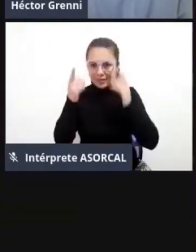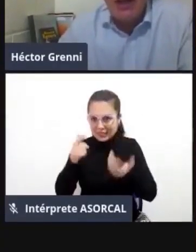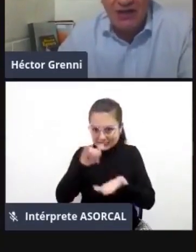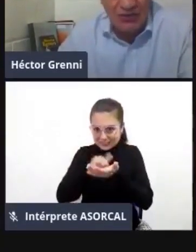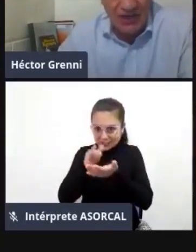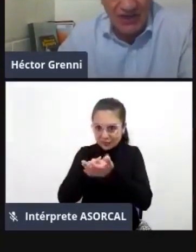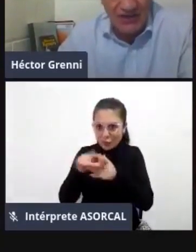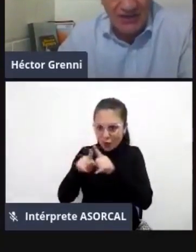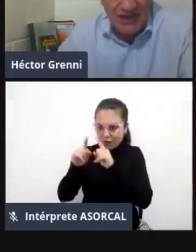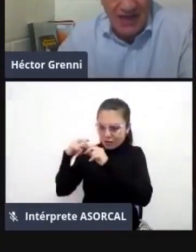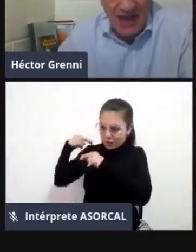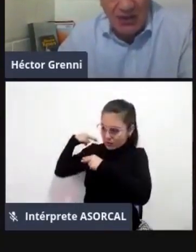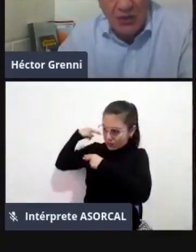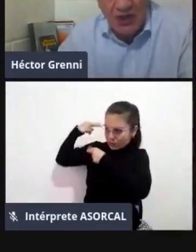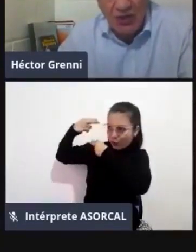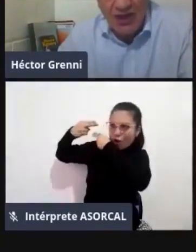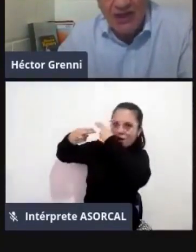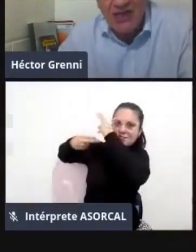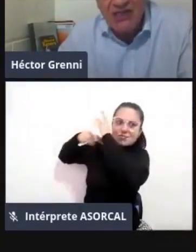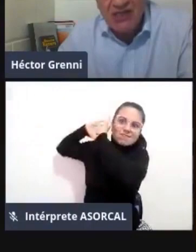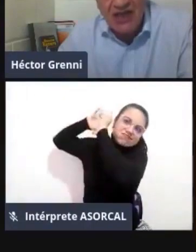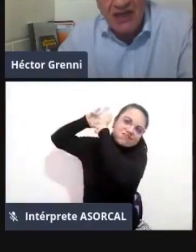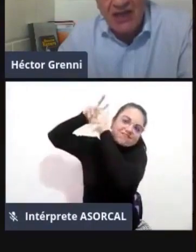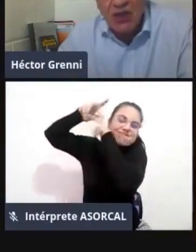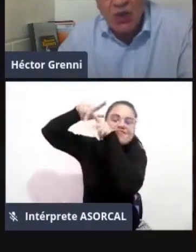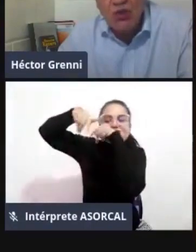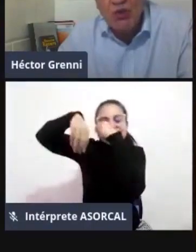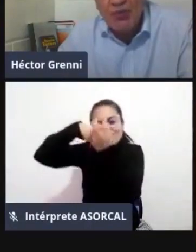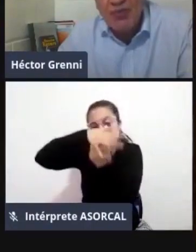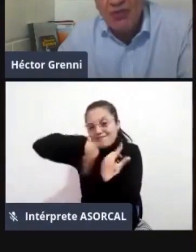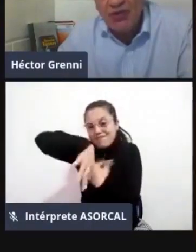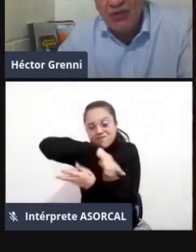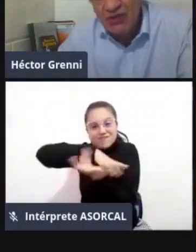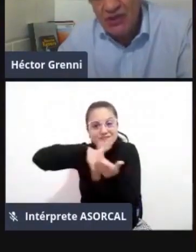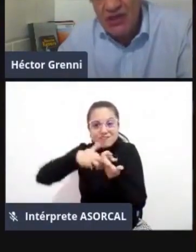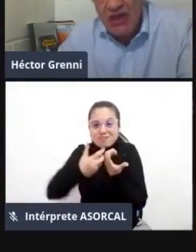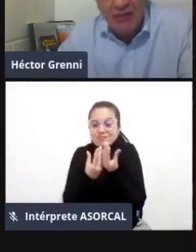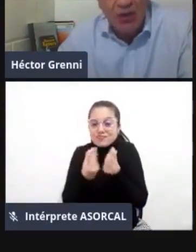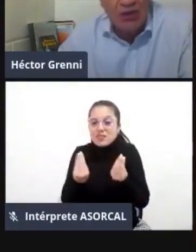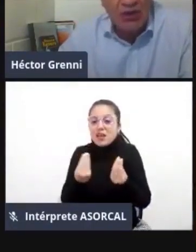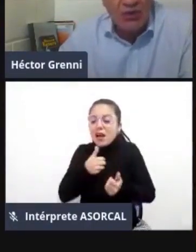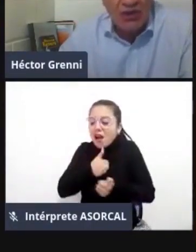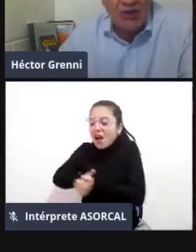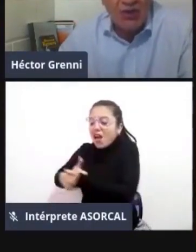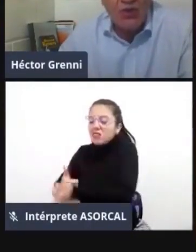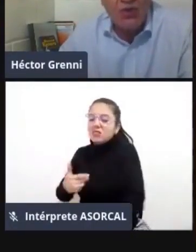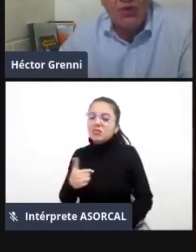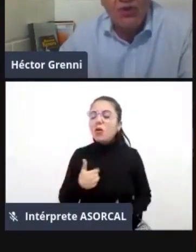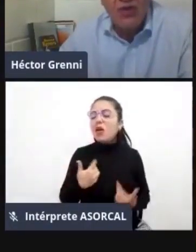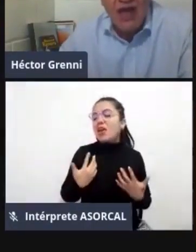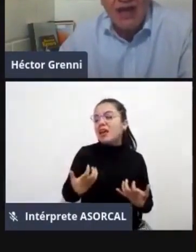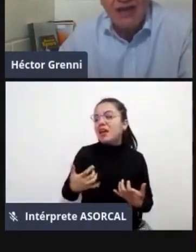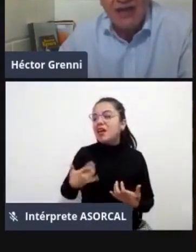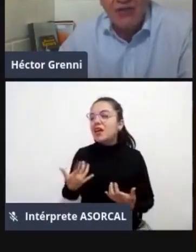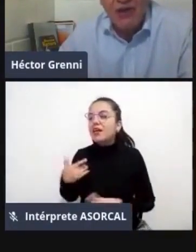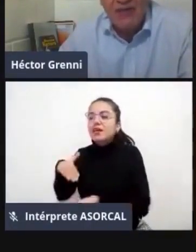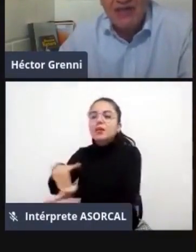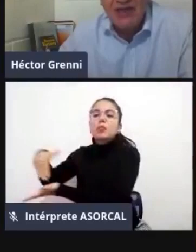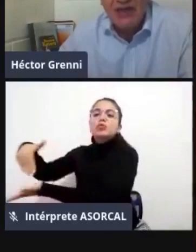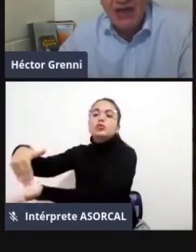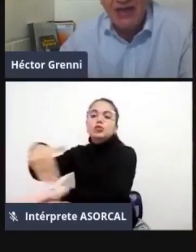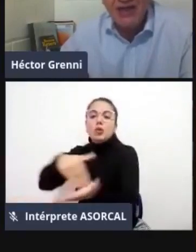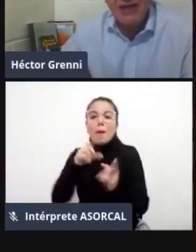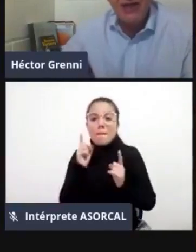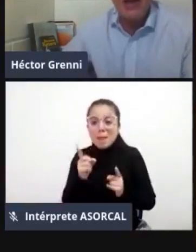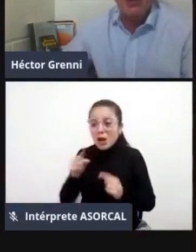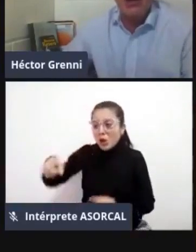gran ola de la historia, actuando cada quien según sus propias motivaciones, pero contribuyendo en conjunto a generar una especie